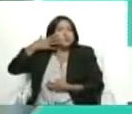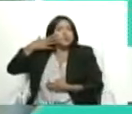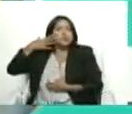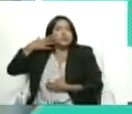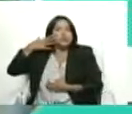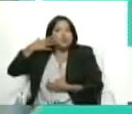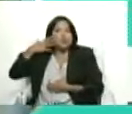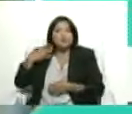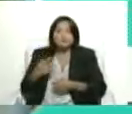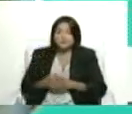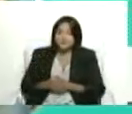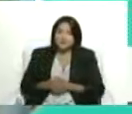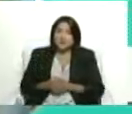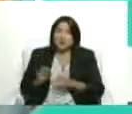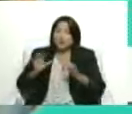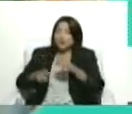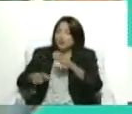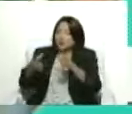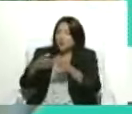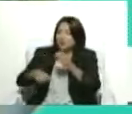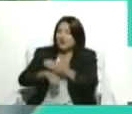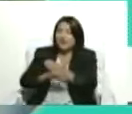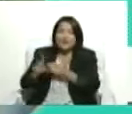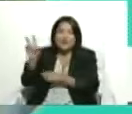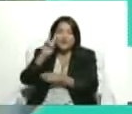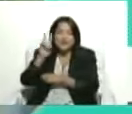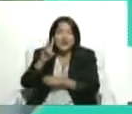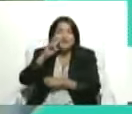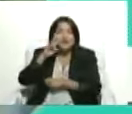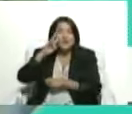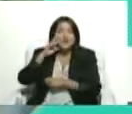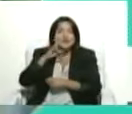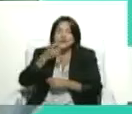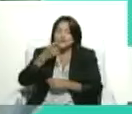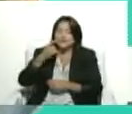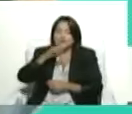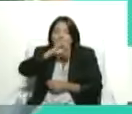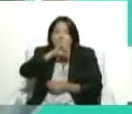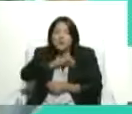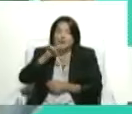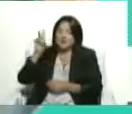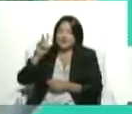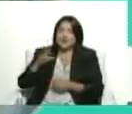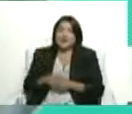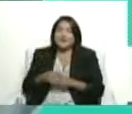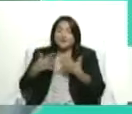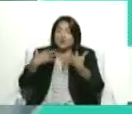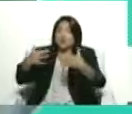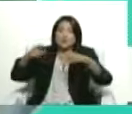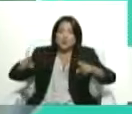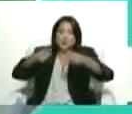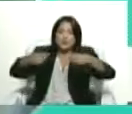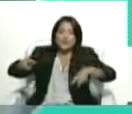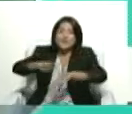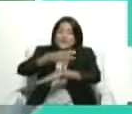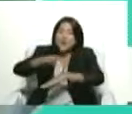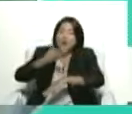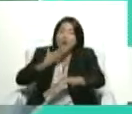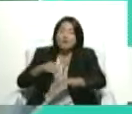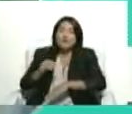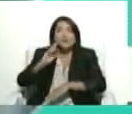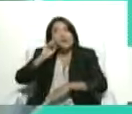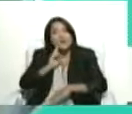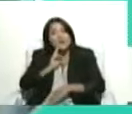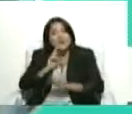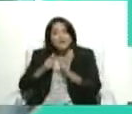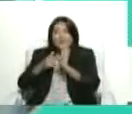parcialidad política. Cuando la Vinotinto juega, eso va más allá de cualquier parcialidad política. Cuando el sistema de orquestas juvenil toca